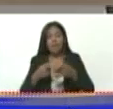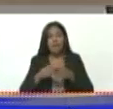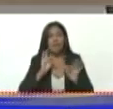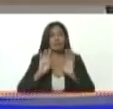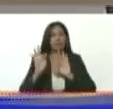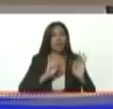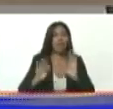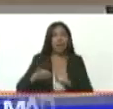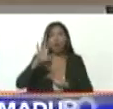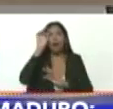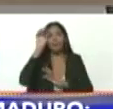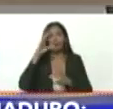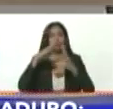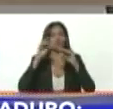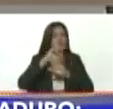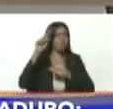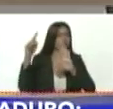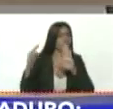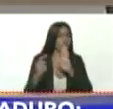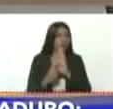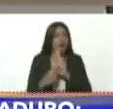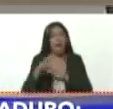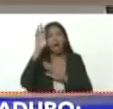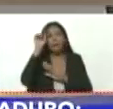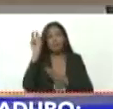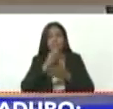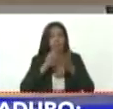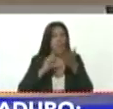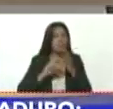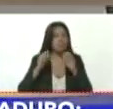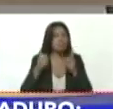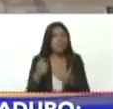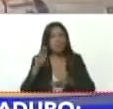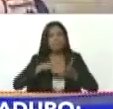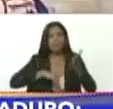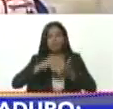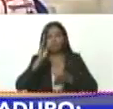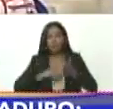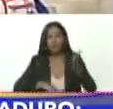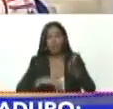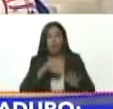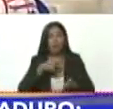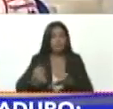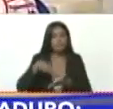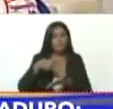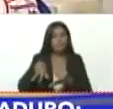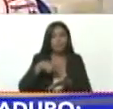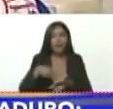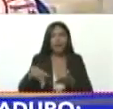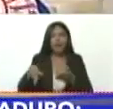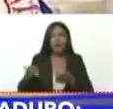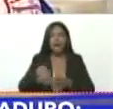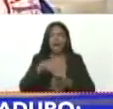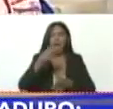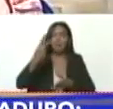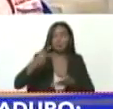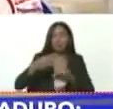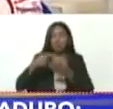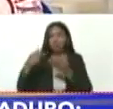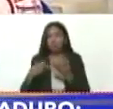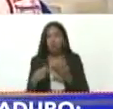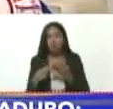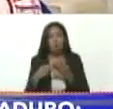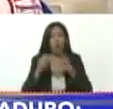bueno, aprende todo, aprende literatura, pintura, baile, danza,